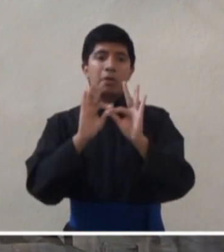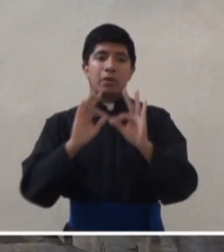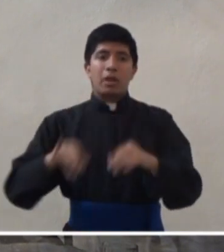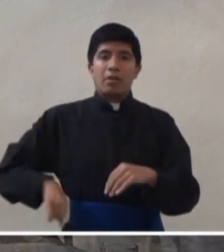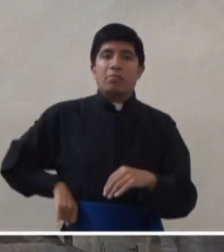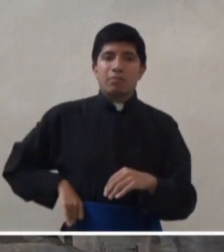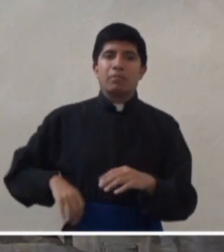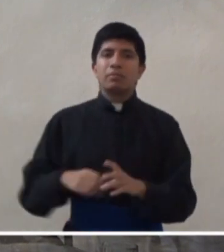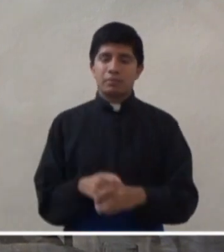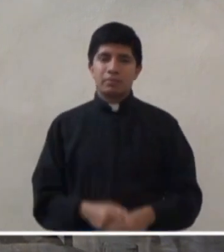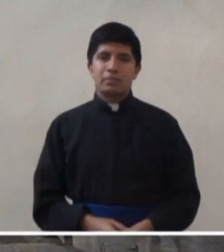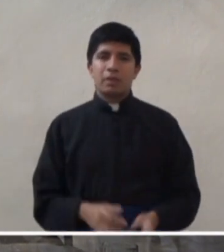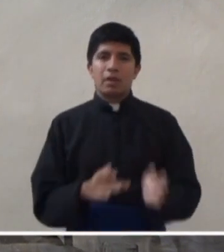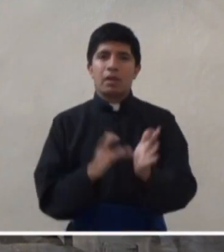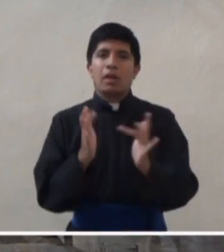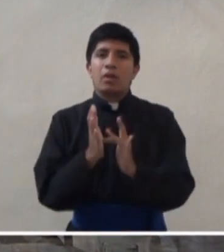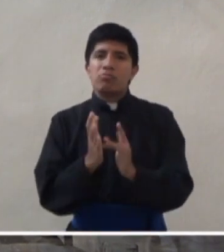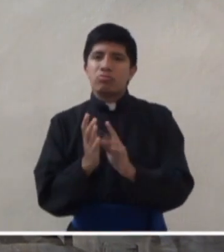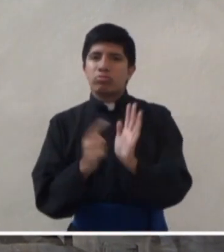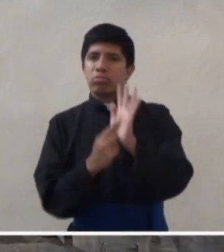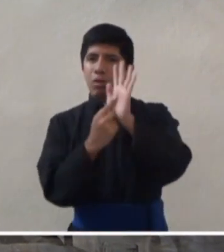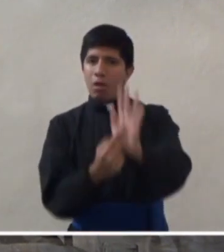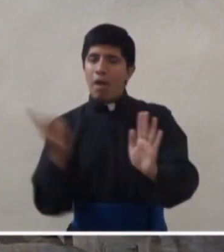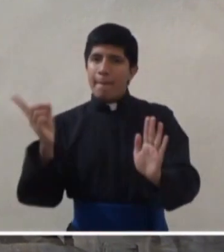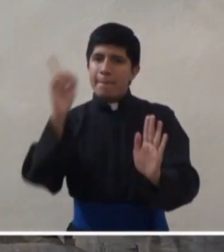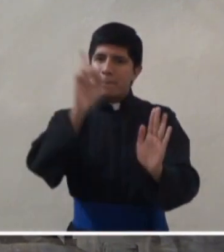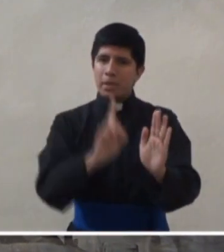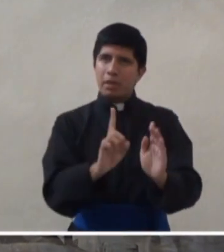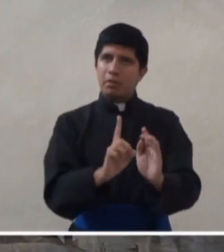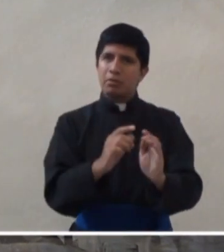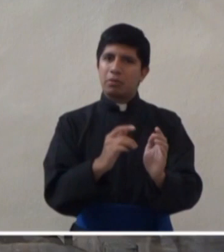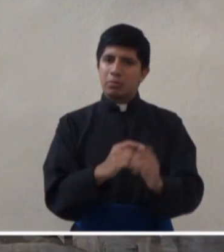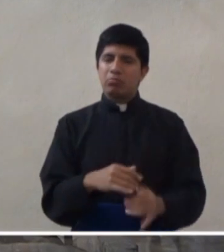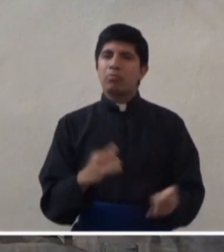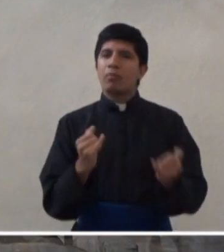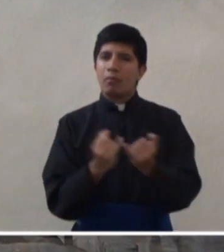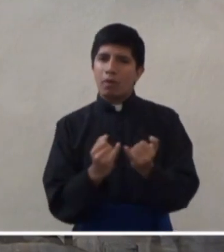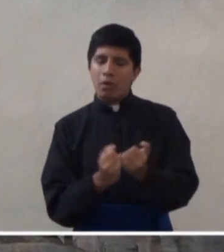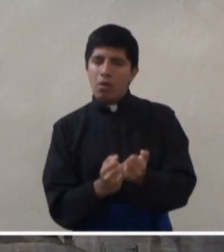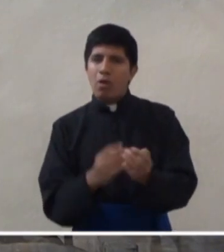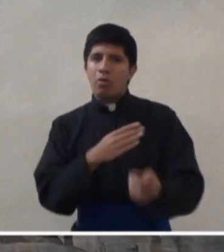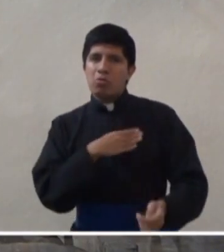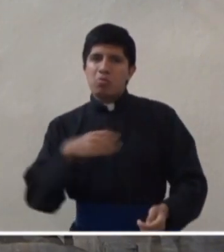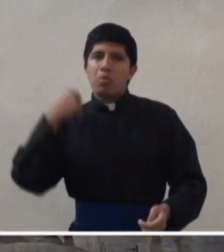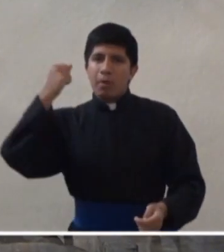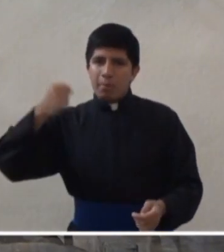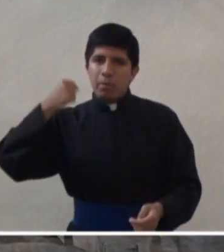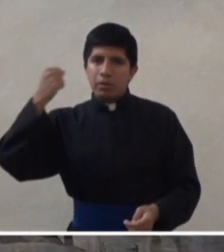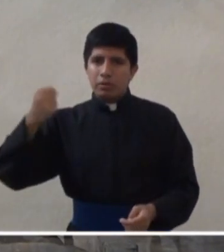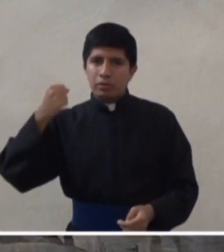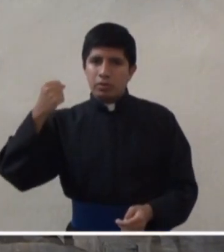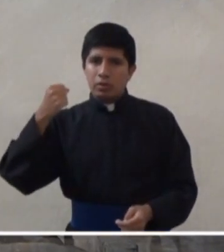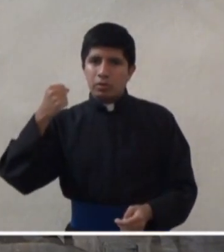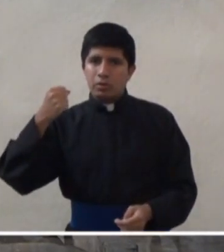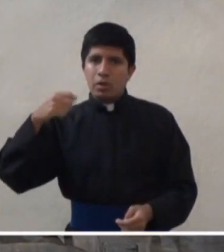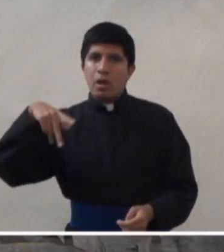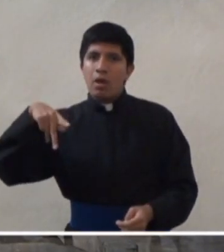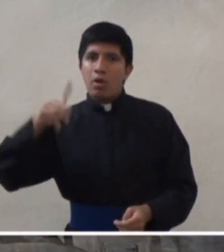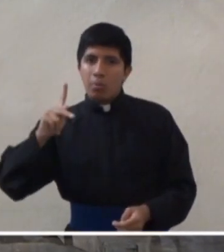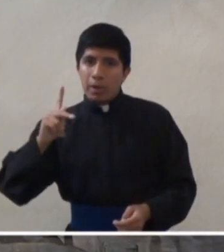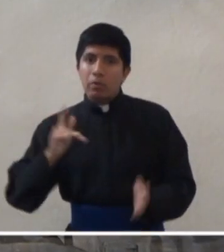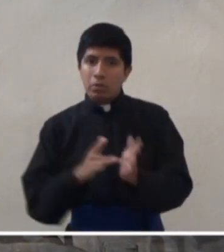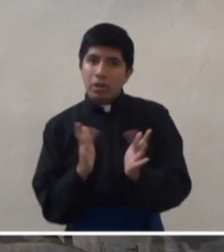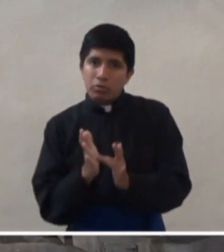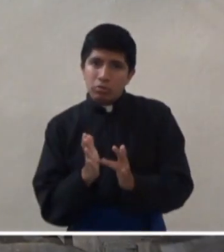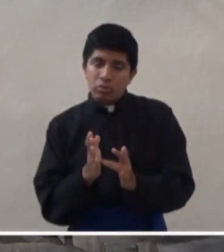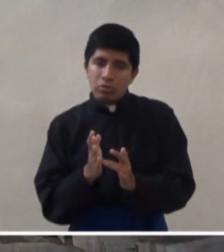Jesús se nos presenta como el buen pastor, pero él mismo, con respecto a su Padre Dios, se descubre como